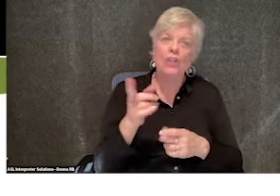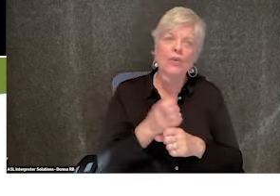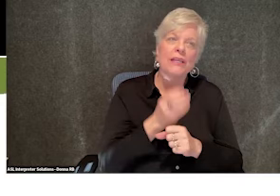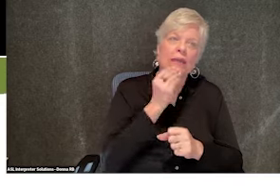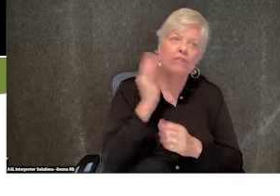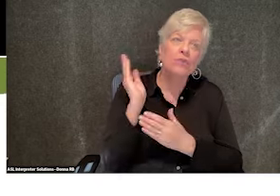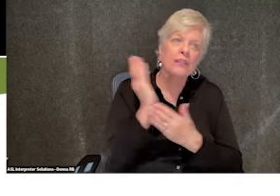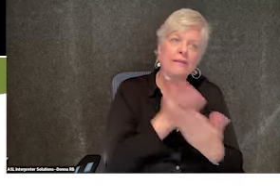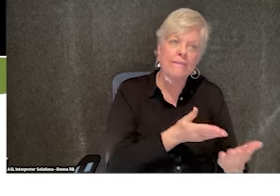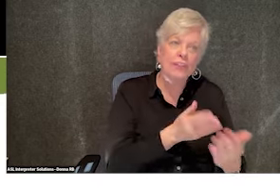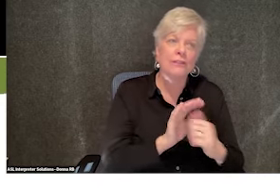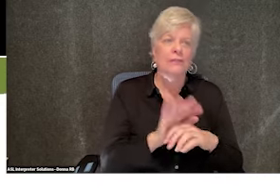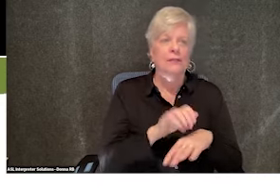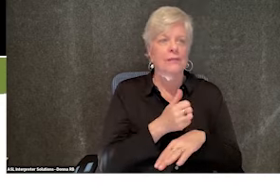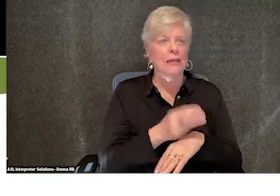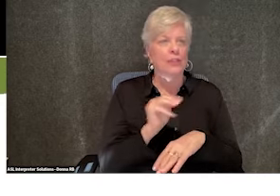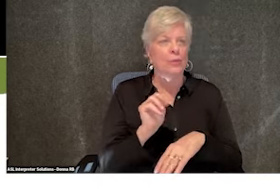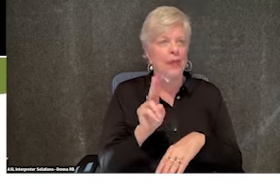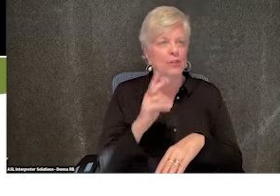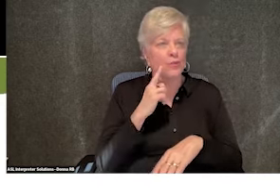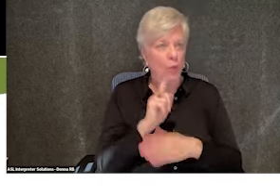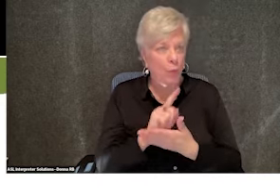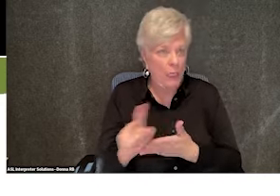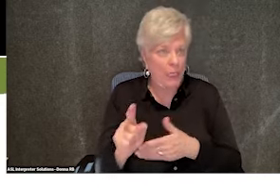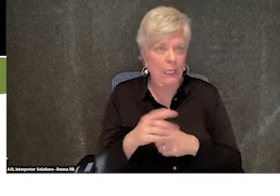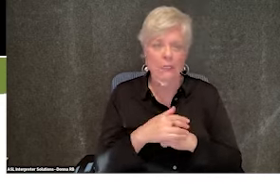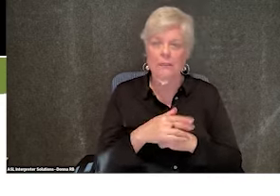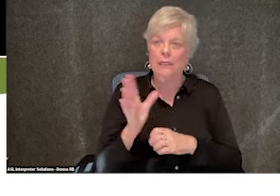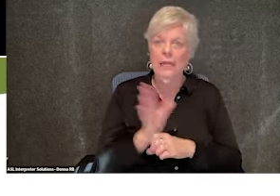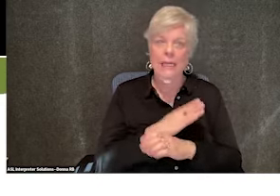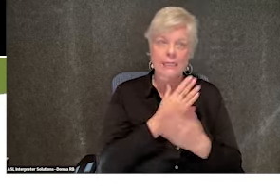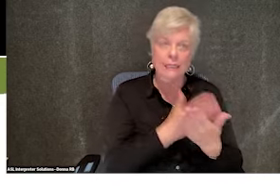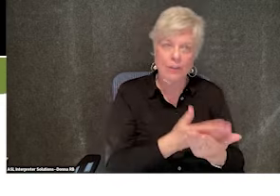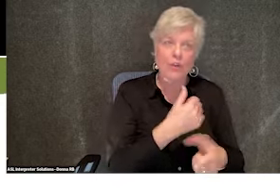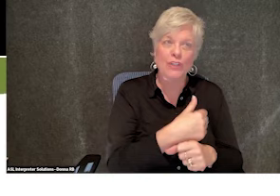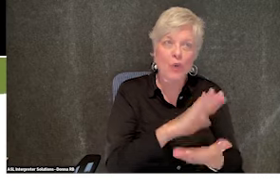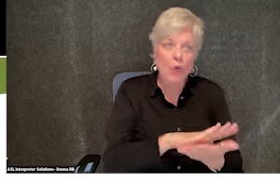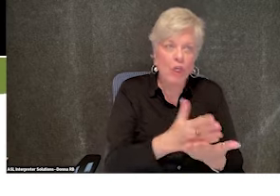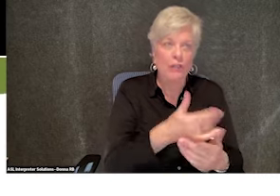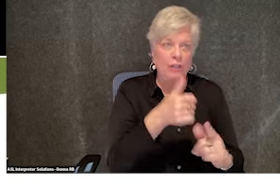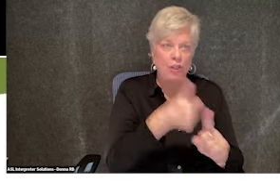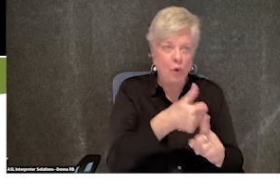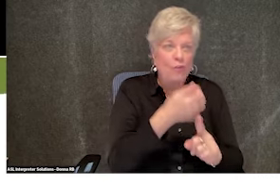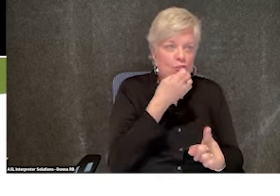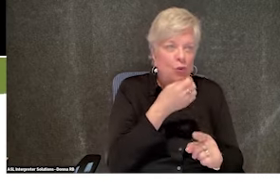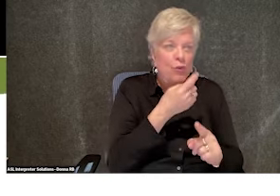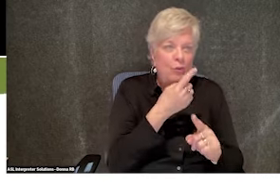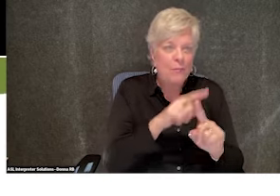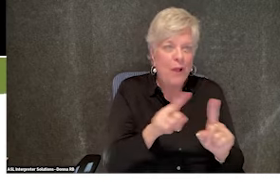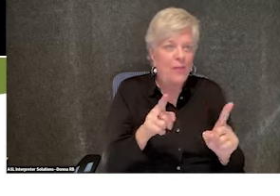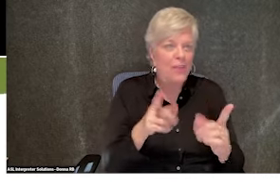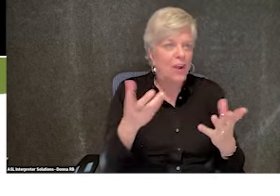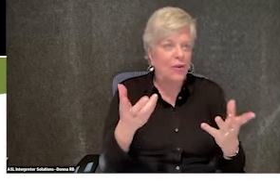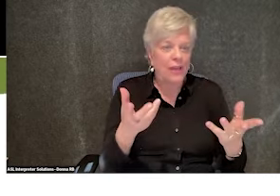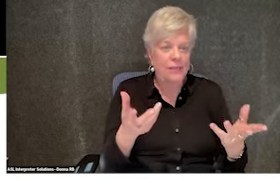tienen servicios donde le pueden entregar mercado. Hay cosas también para hacer ejercicio,